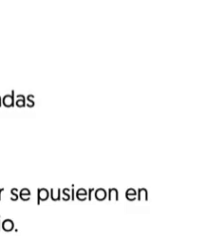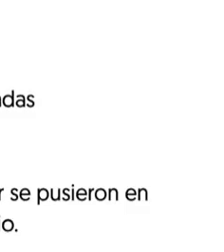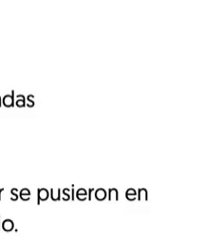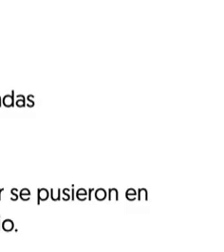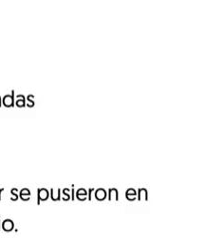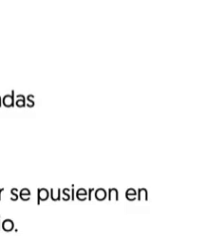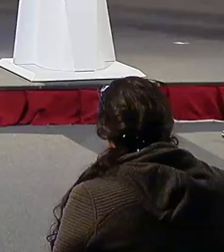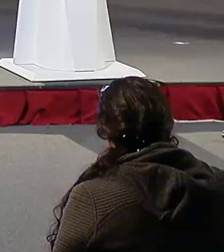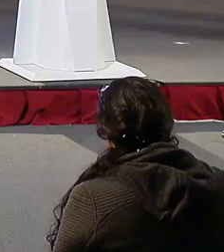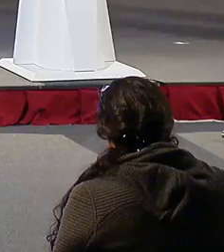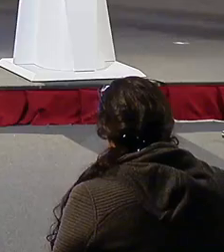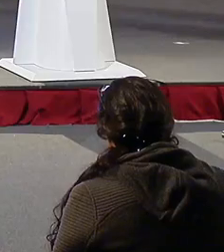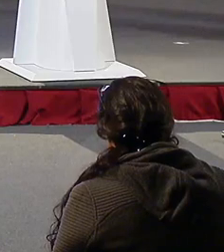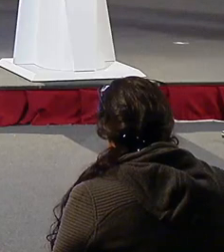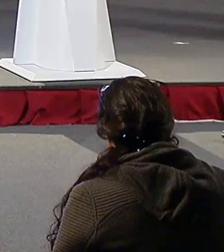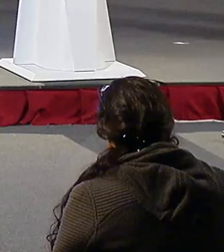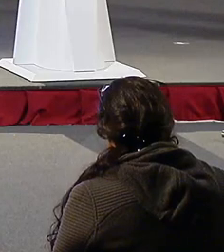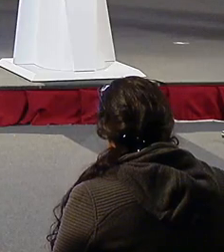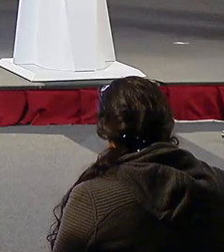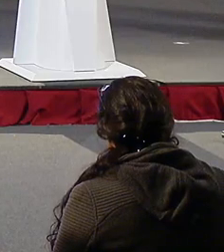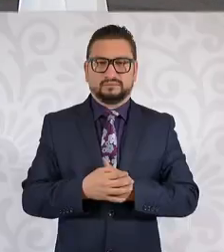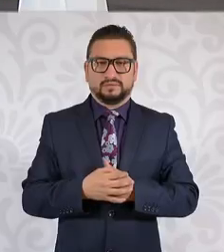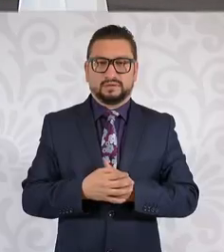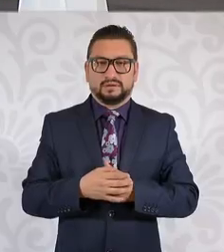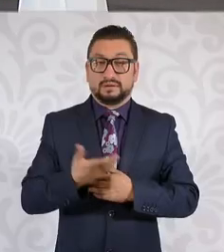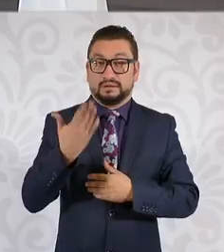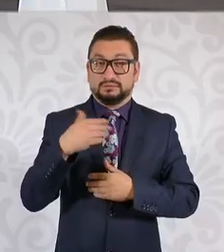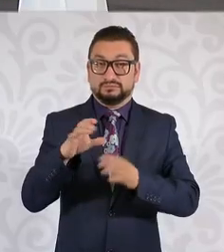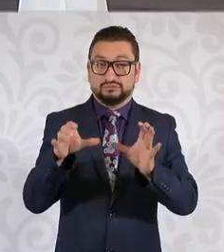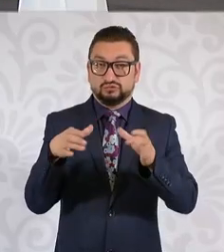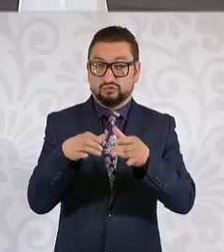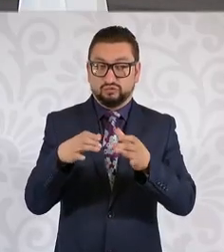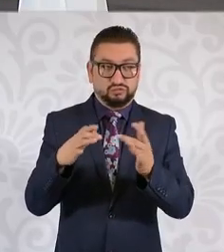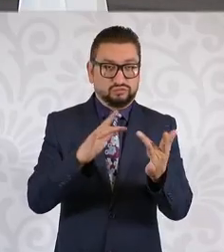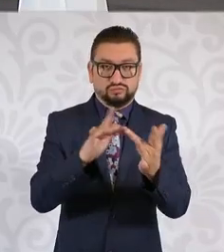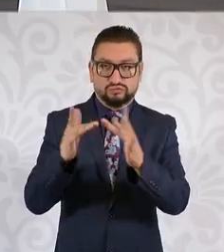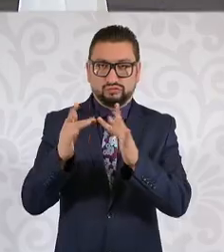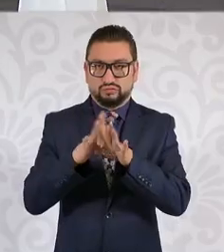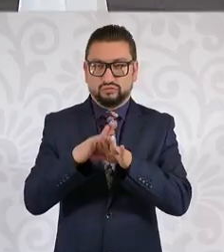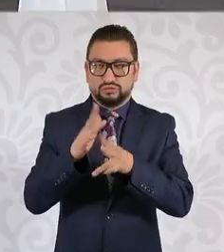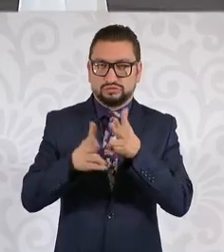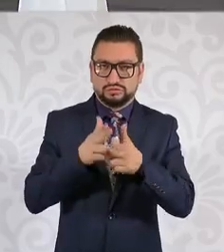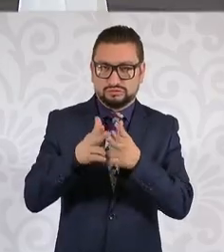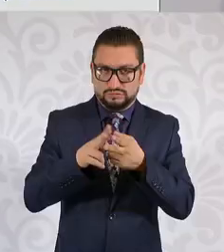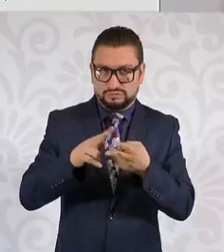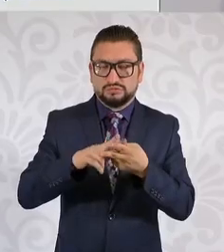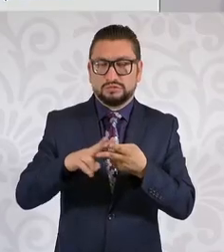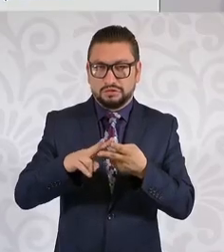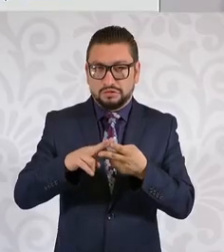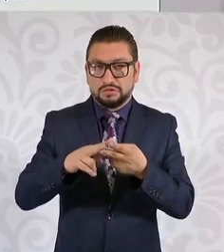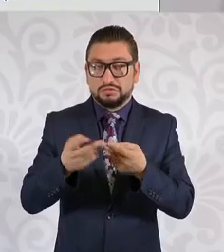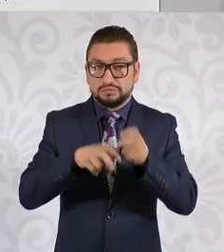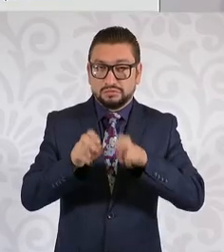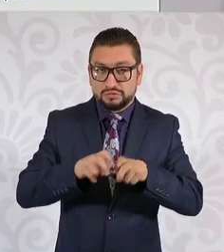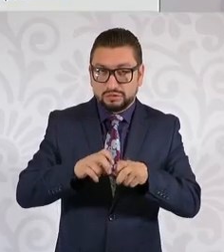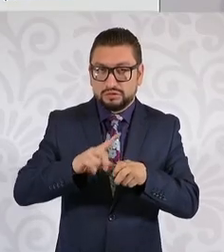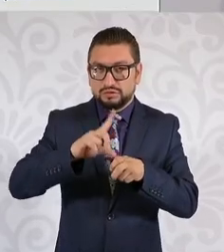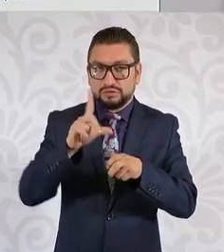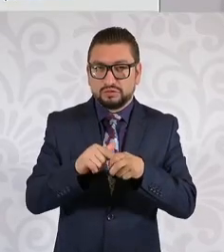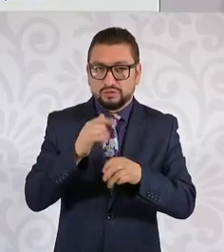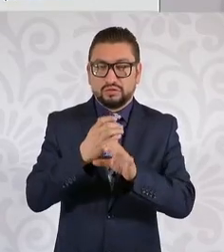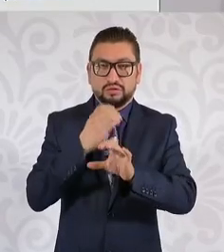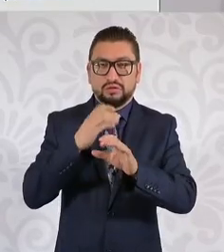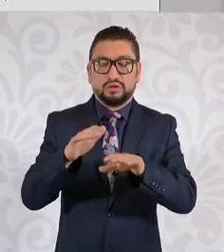privatización porque son comunidades que estaban conectadas al resto del país a través del servicio de pasajeros y que cuando se volvieron solo servicios de carga dejaron de estar